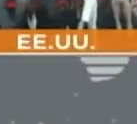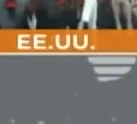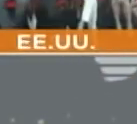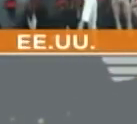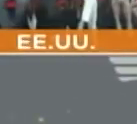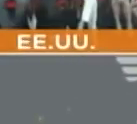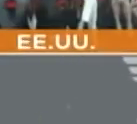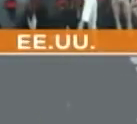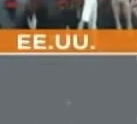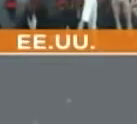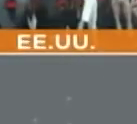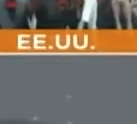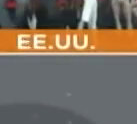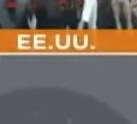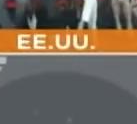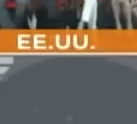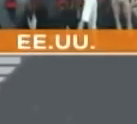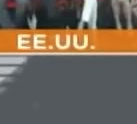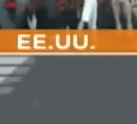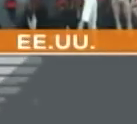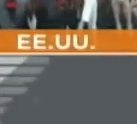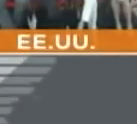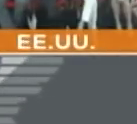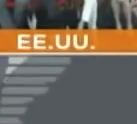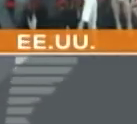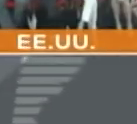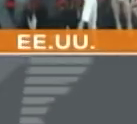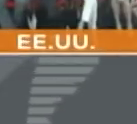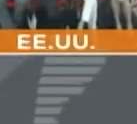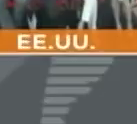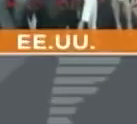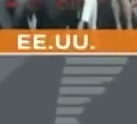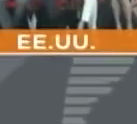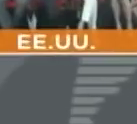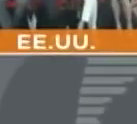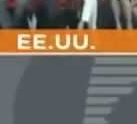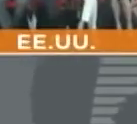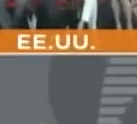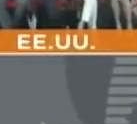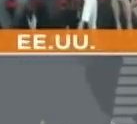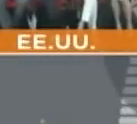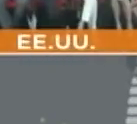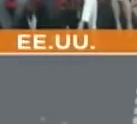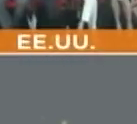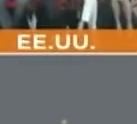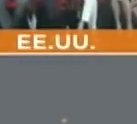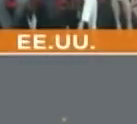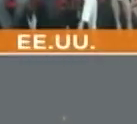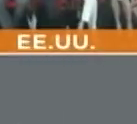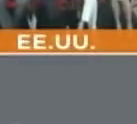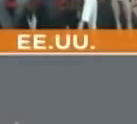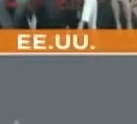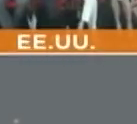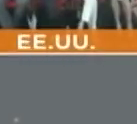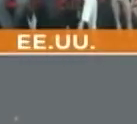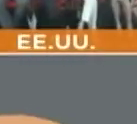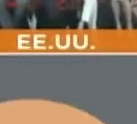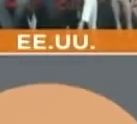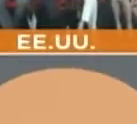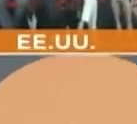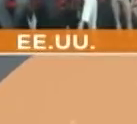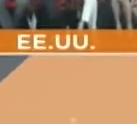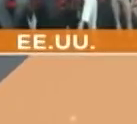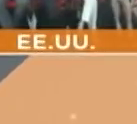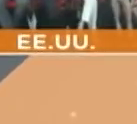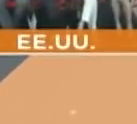no. Es la dirección. La dirección es segundo Trotsky Perelok, edificio número 4 en